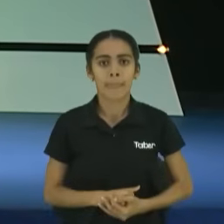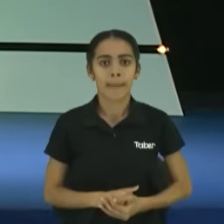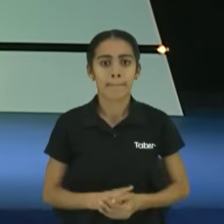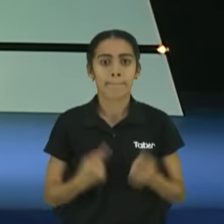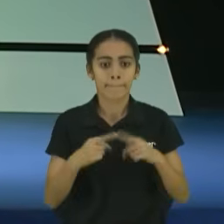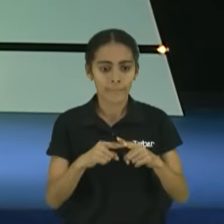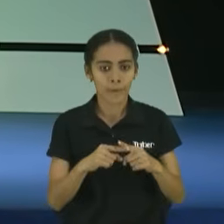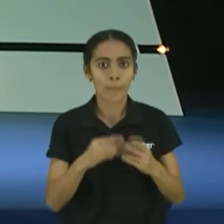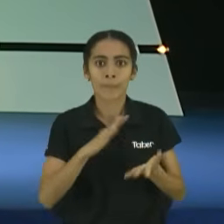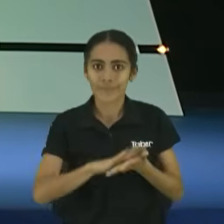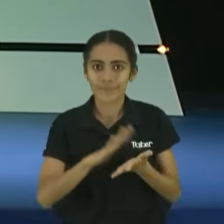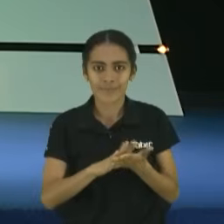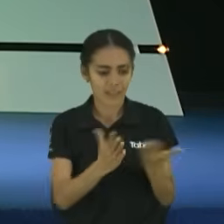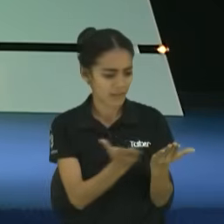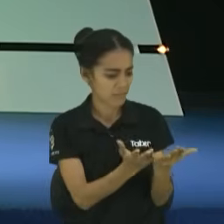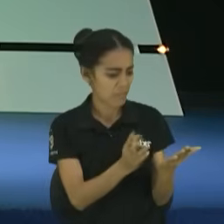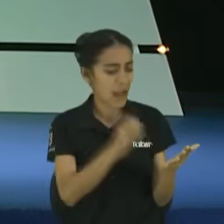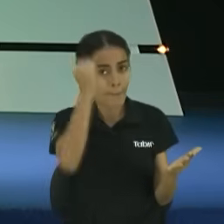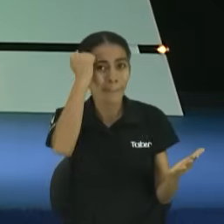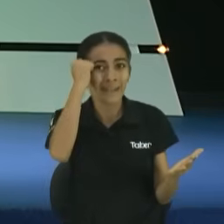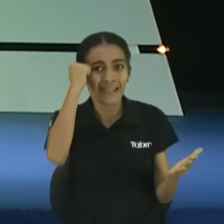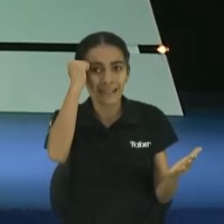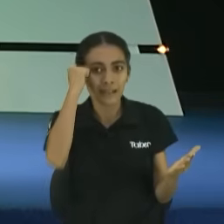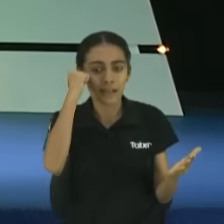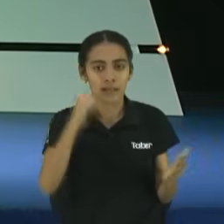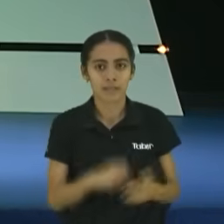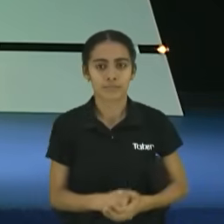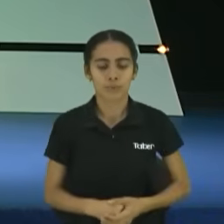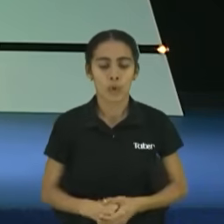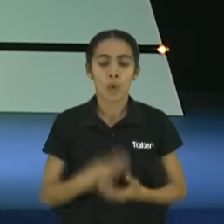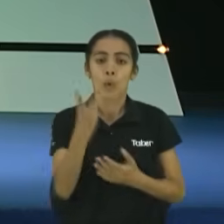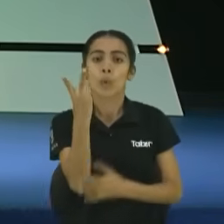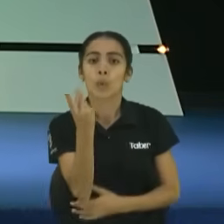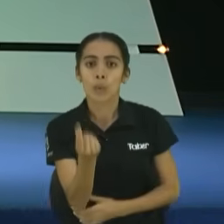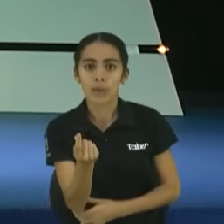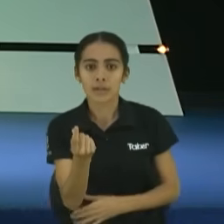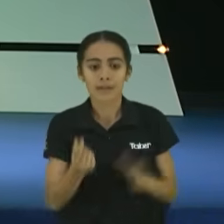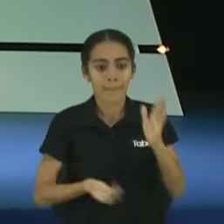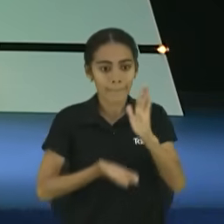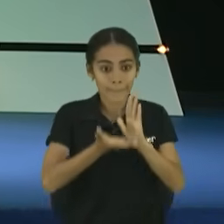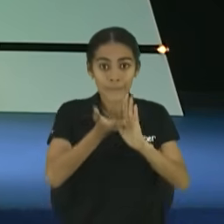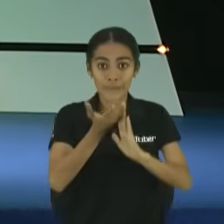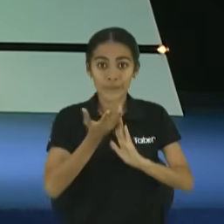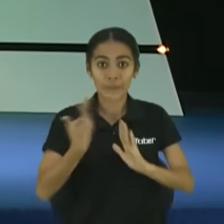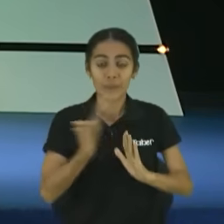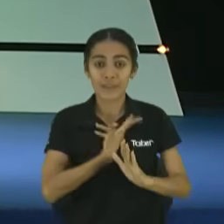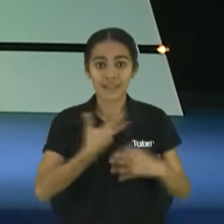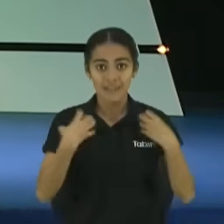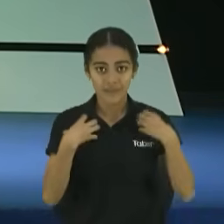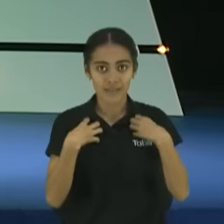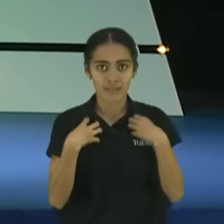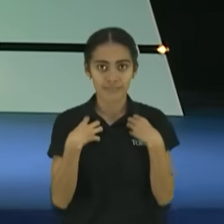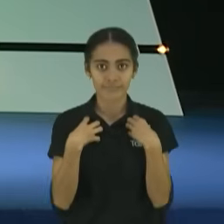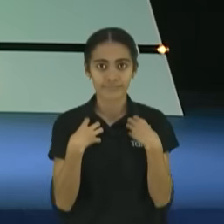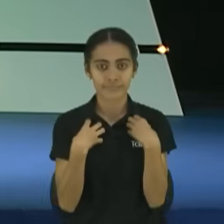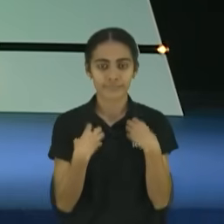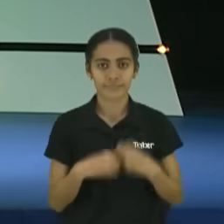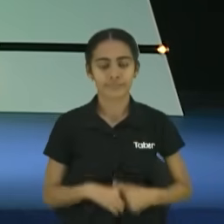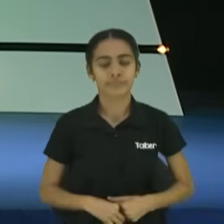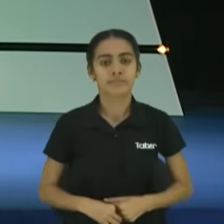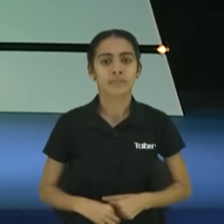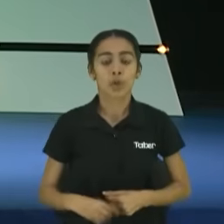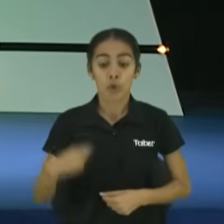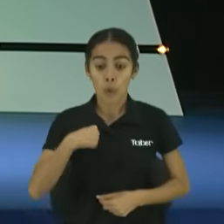cómprela. Voy a volver a preguntar. ¿Cuántos hemos prosperado en algún área de nuestra vida? Mire, yo tengo amigos aquí ahorita.